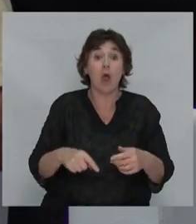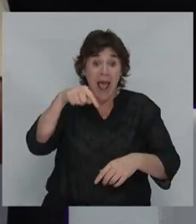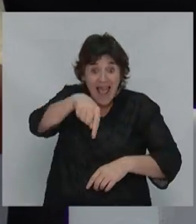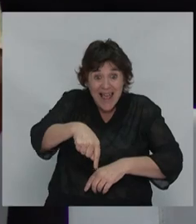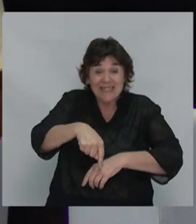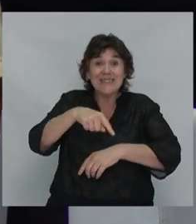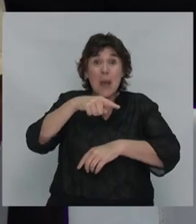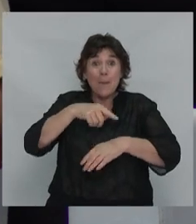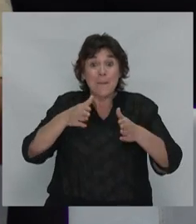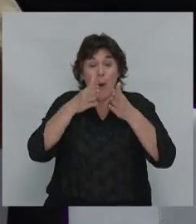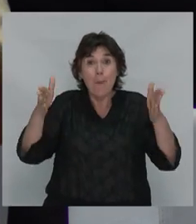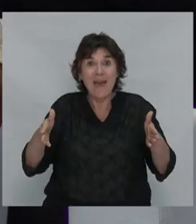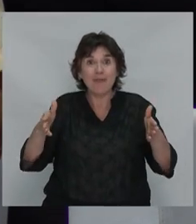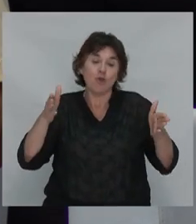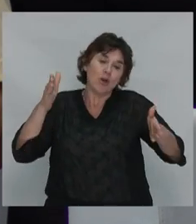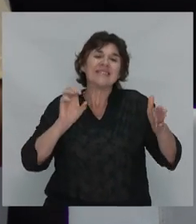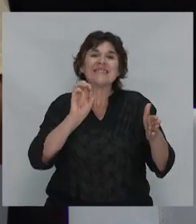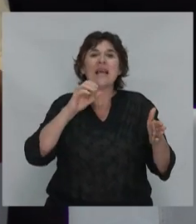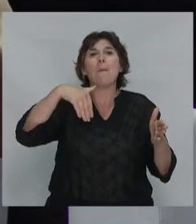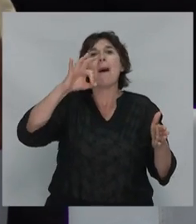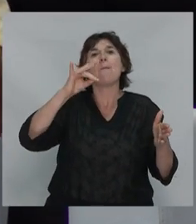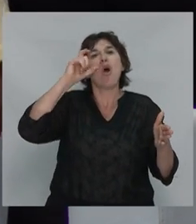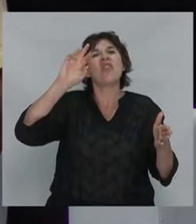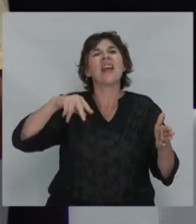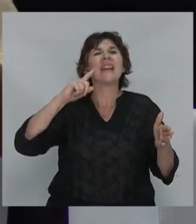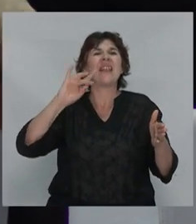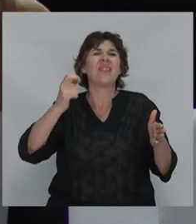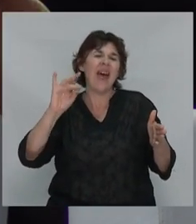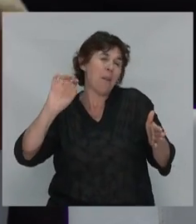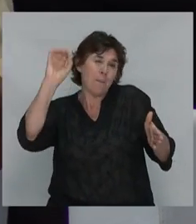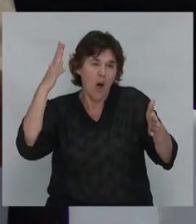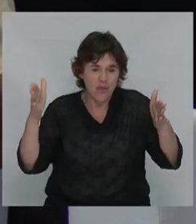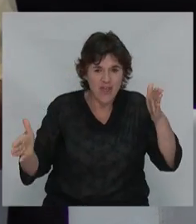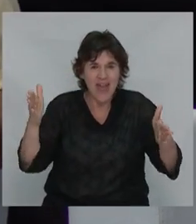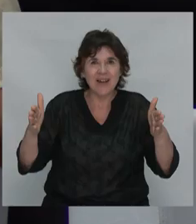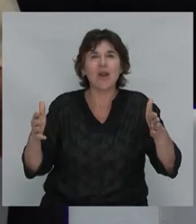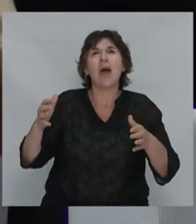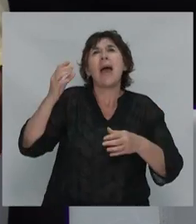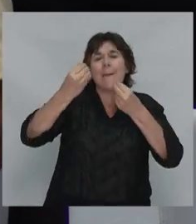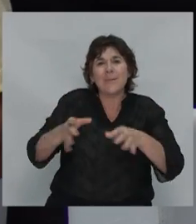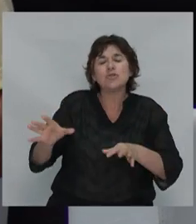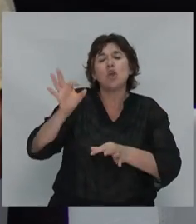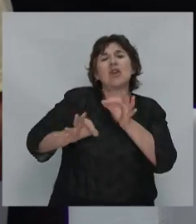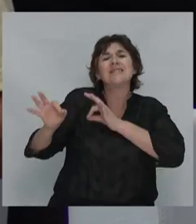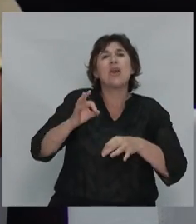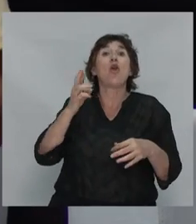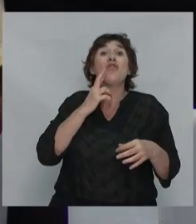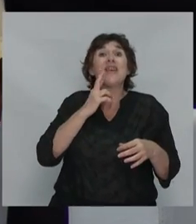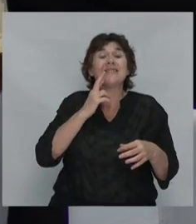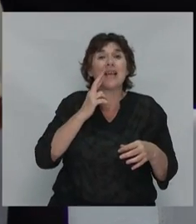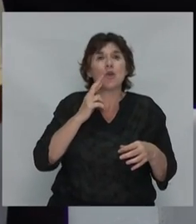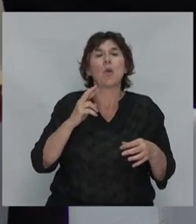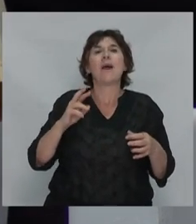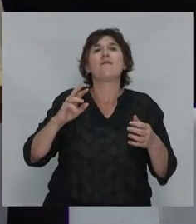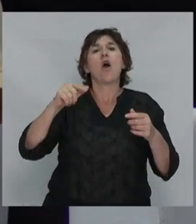momento de modernidad que a principios del siglo 19 donde nuestros conceptos están cambiando el formato